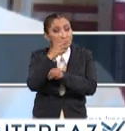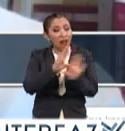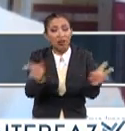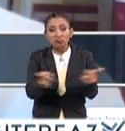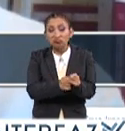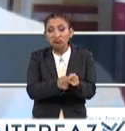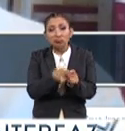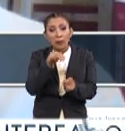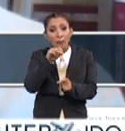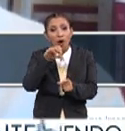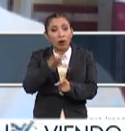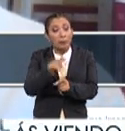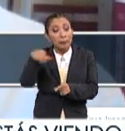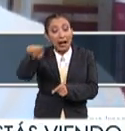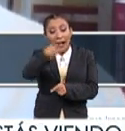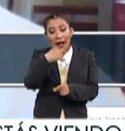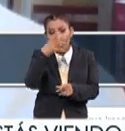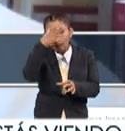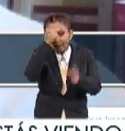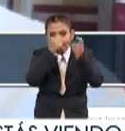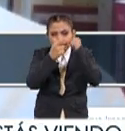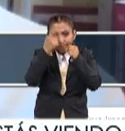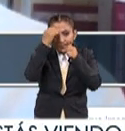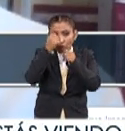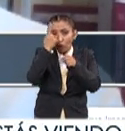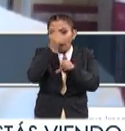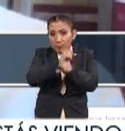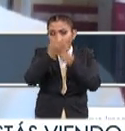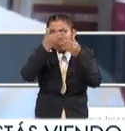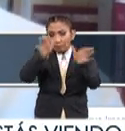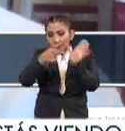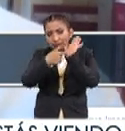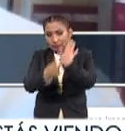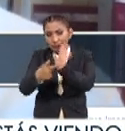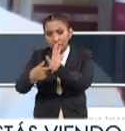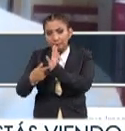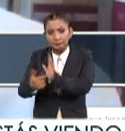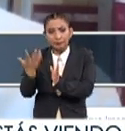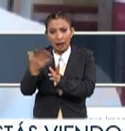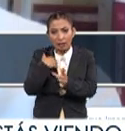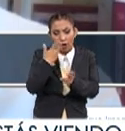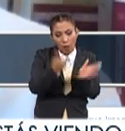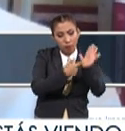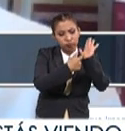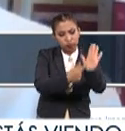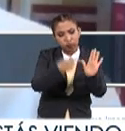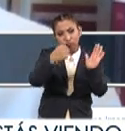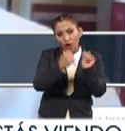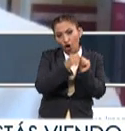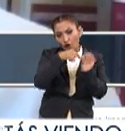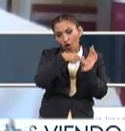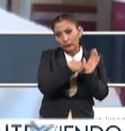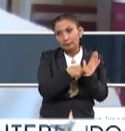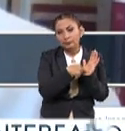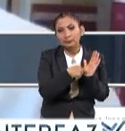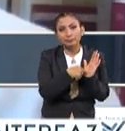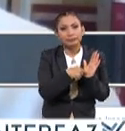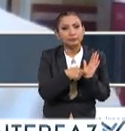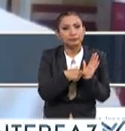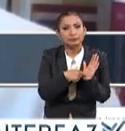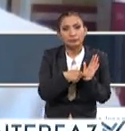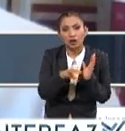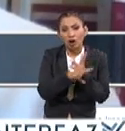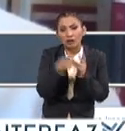este MOOC, de tal manera que los conceptos se van abriendo semana por semana. Se hacen una presentación a través